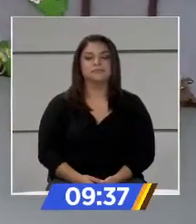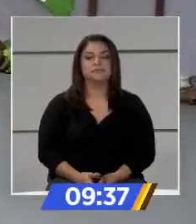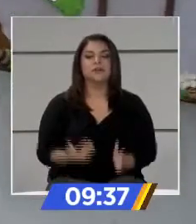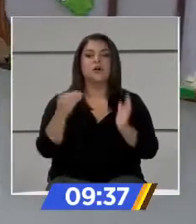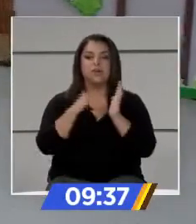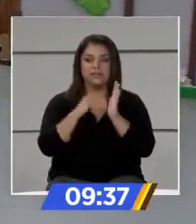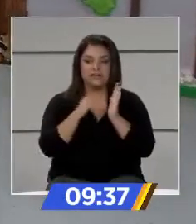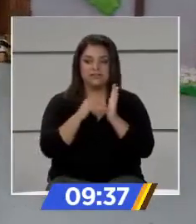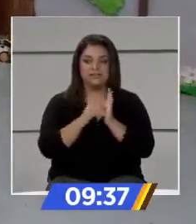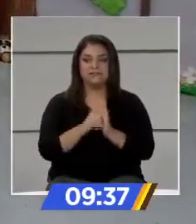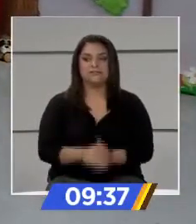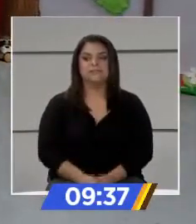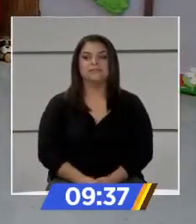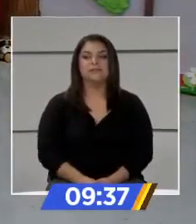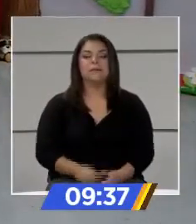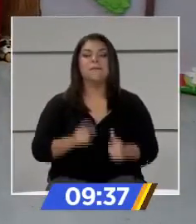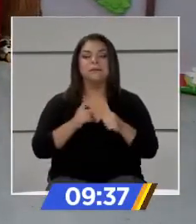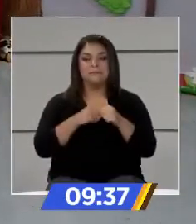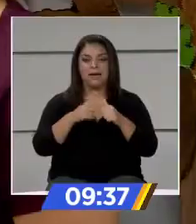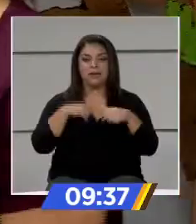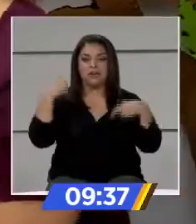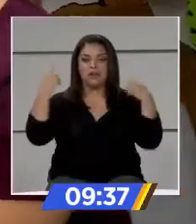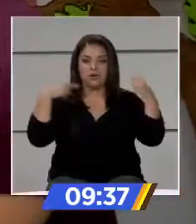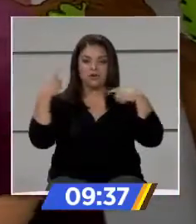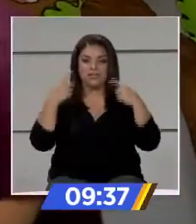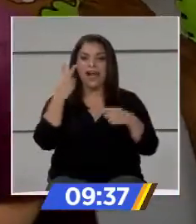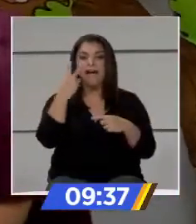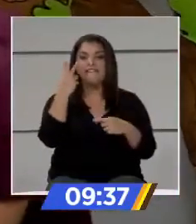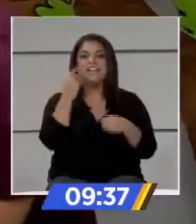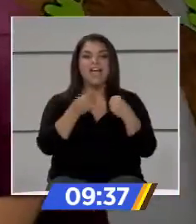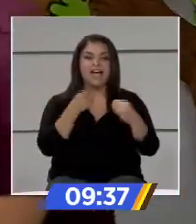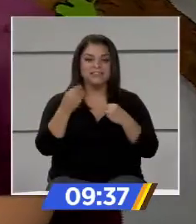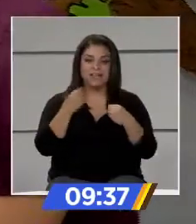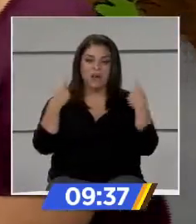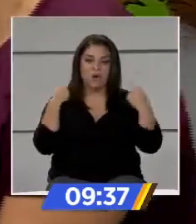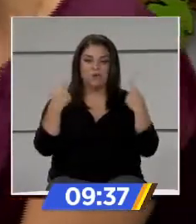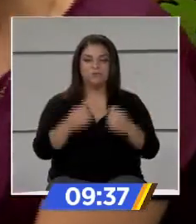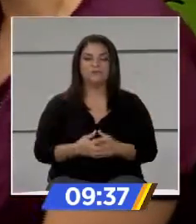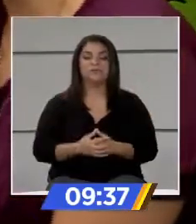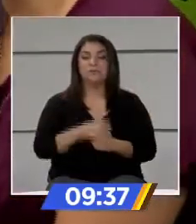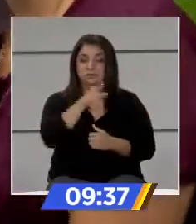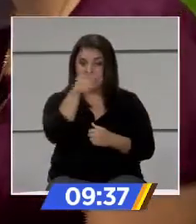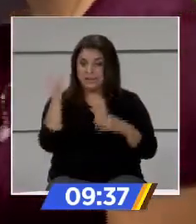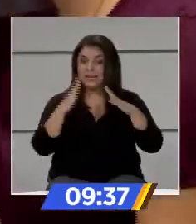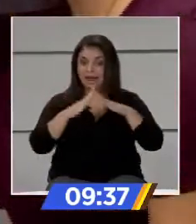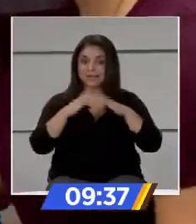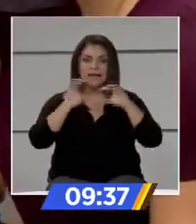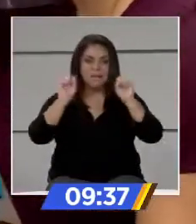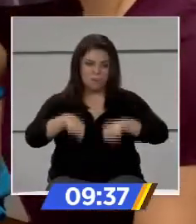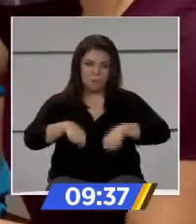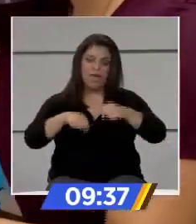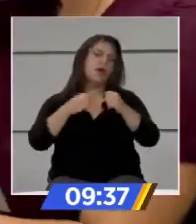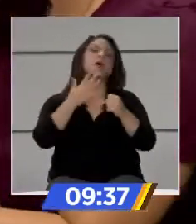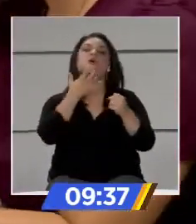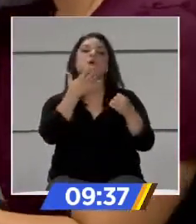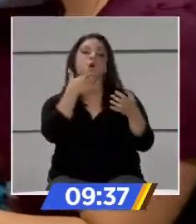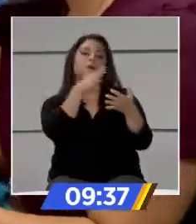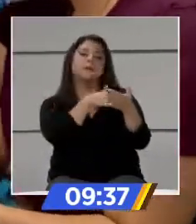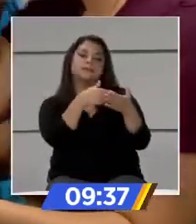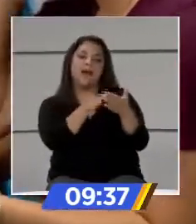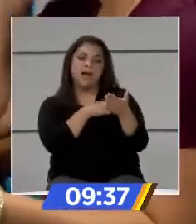Nuevamente. Ajá, vamos. Primero los locos. Sí, para ver qué locura van, ajá, a hacer. Chiquillos, en la casa ustedes pueden pintarlos. Y ¿sabes